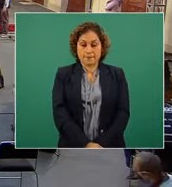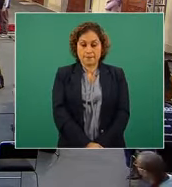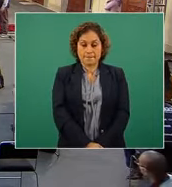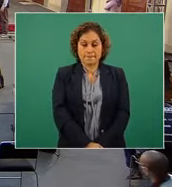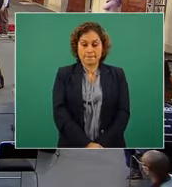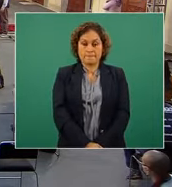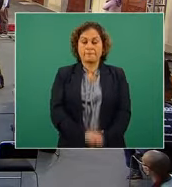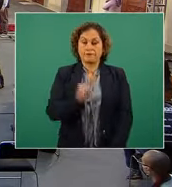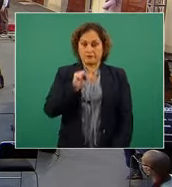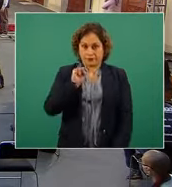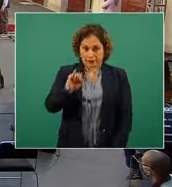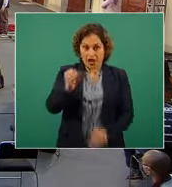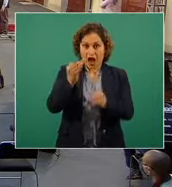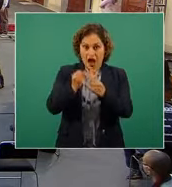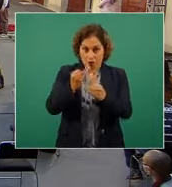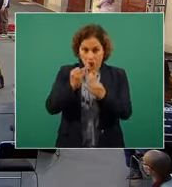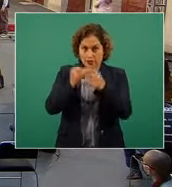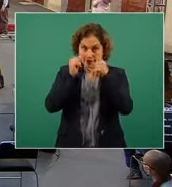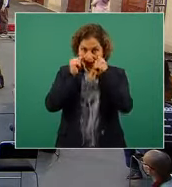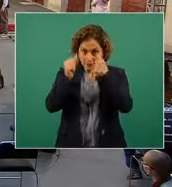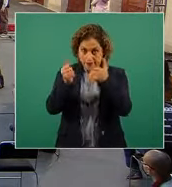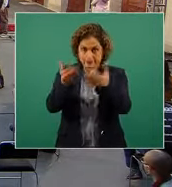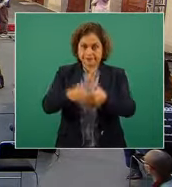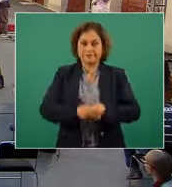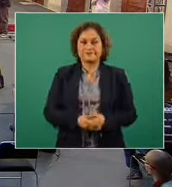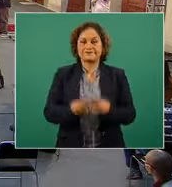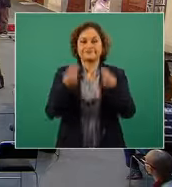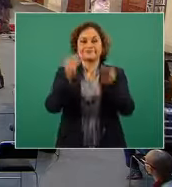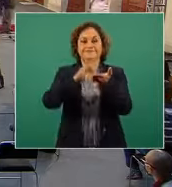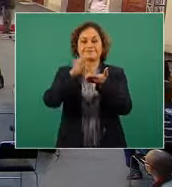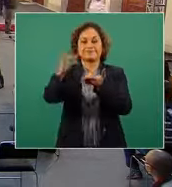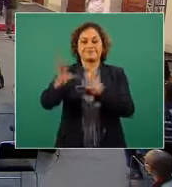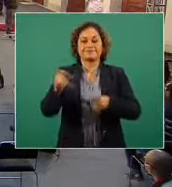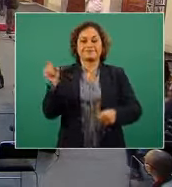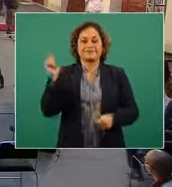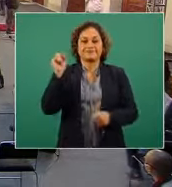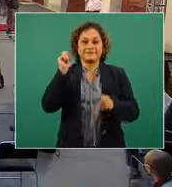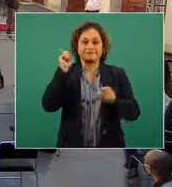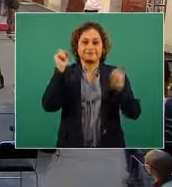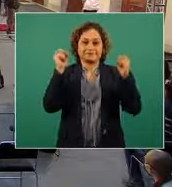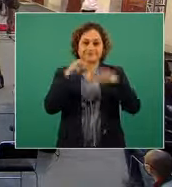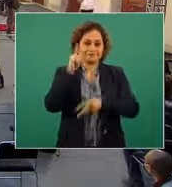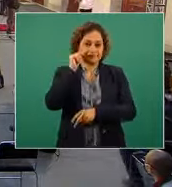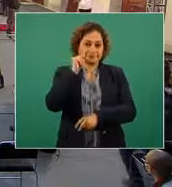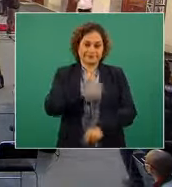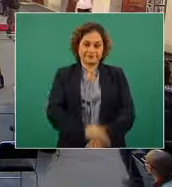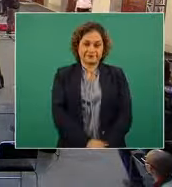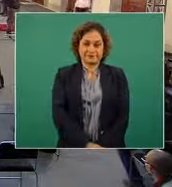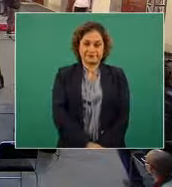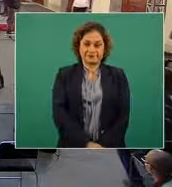sí, te van a atender ahora mismo. Bueno, muchas gracias. Mañana. Sí.